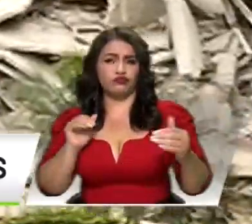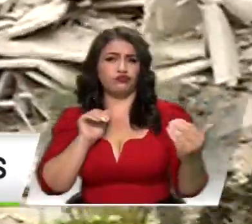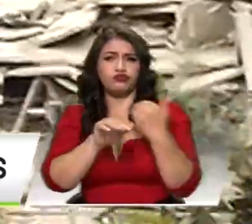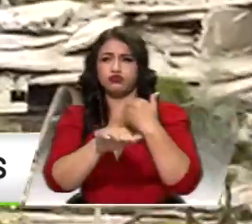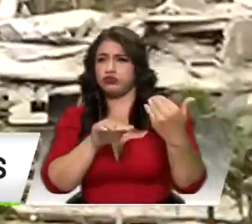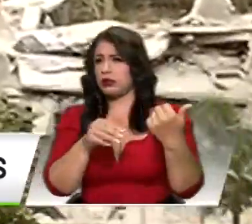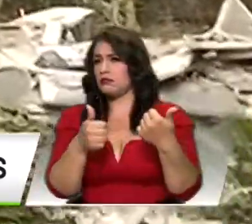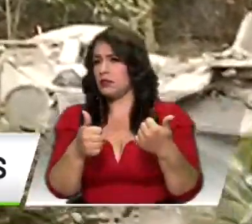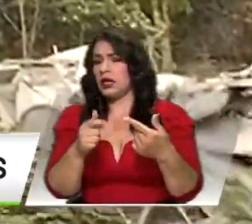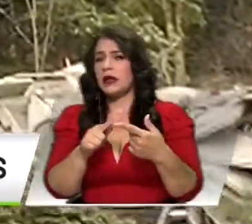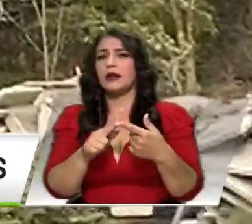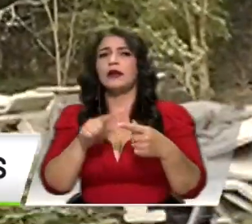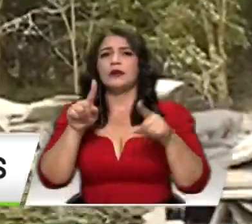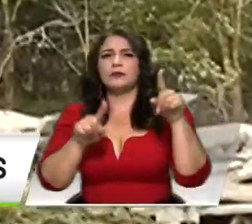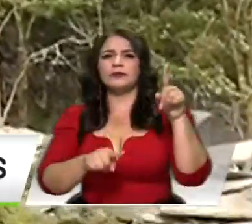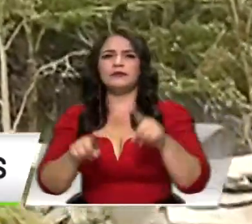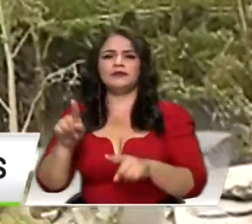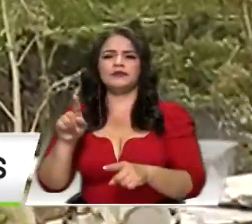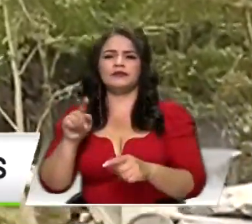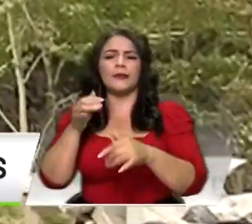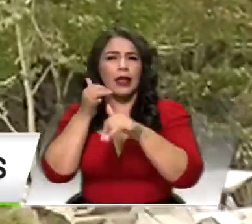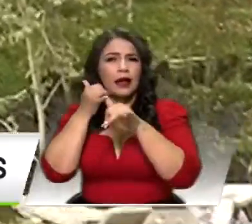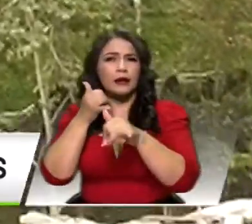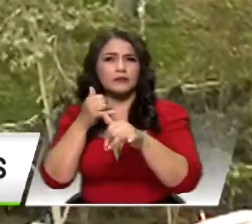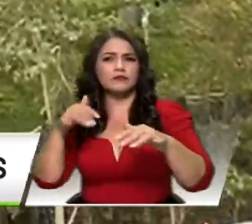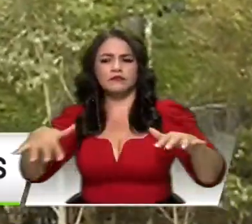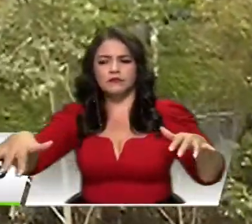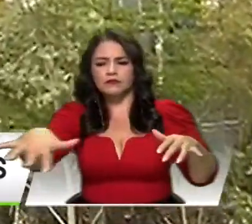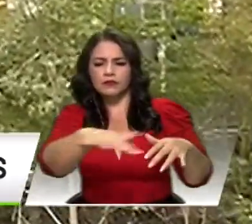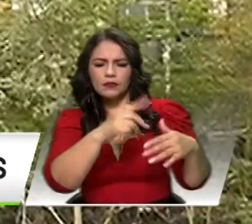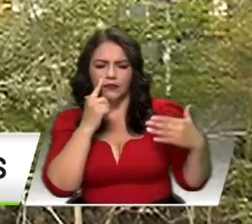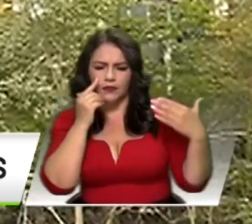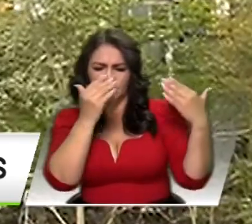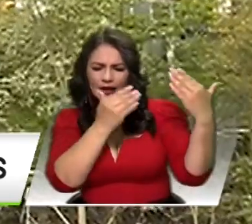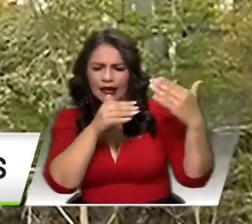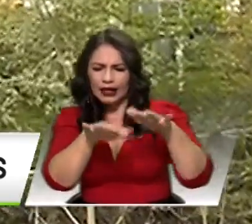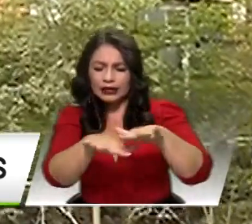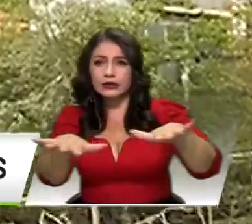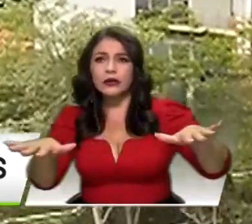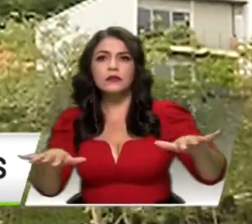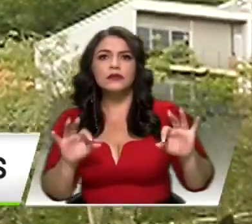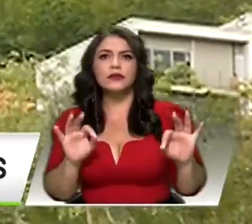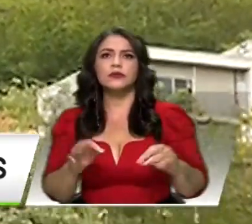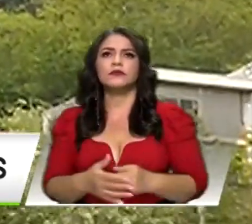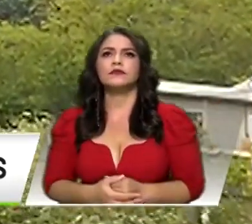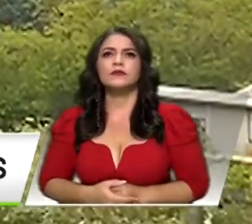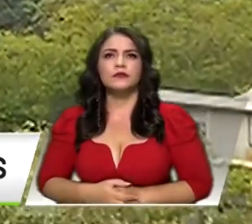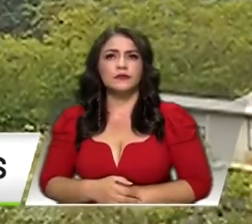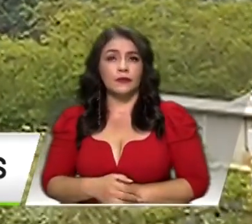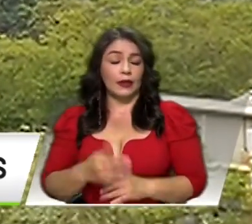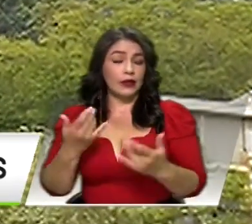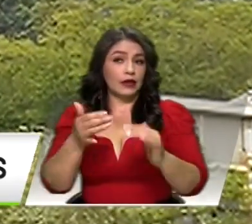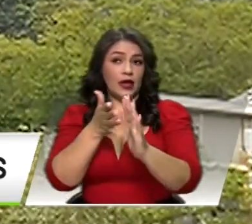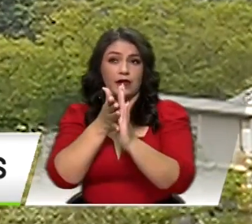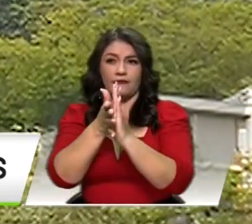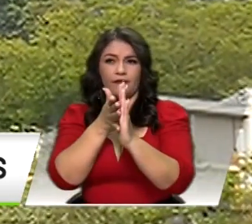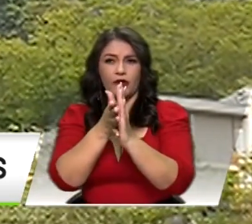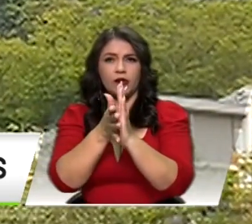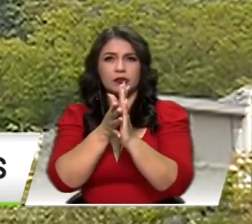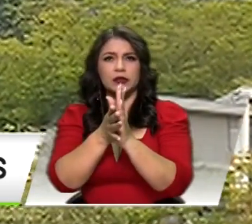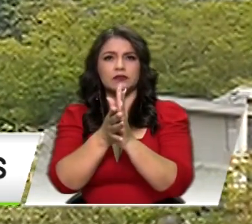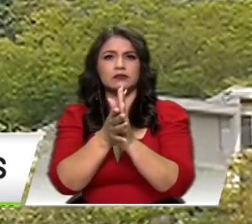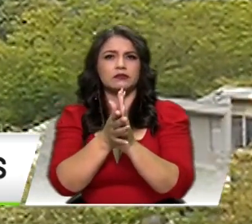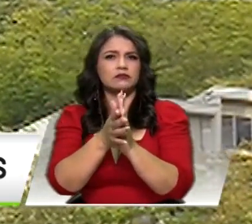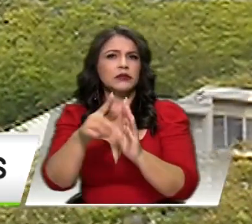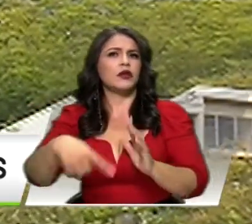algunos ingenieros de Atila hicieron ingreso para hacer evaluación del terreno y pues han entregado las autoridades un parte